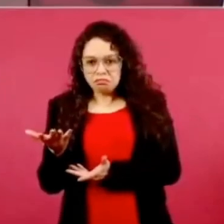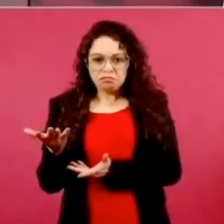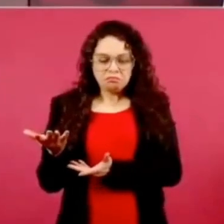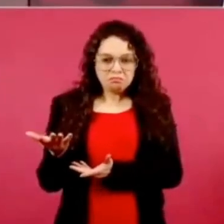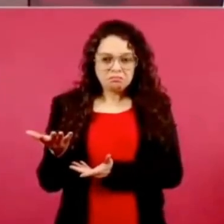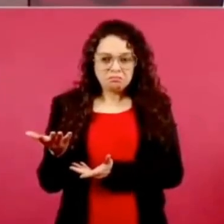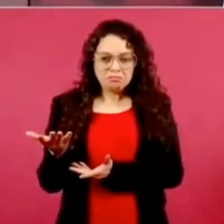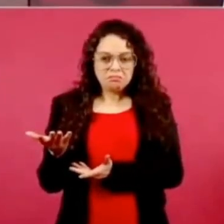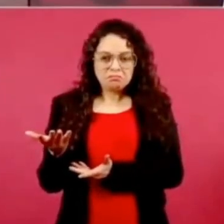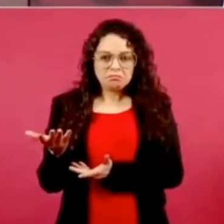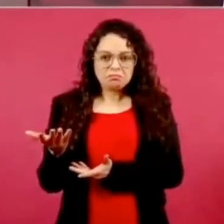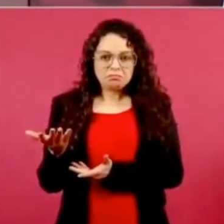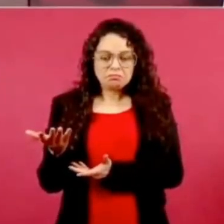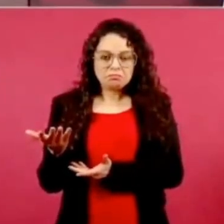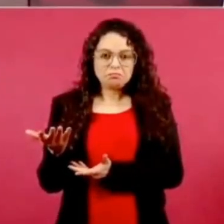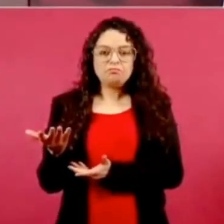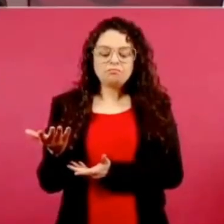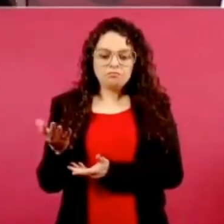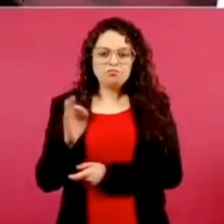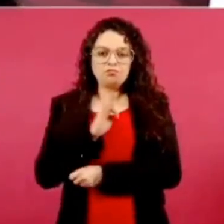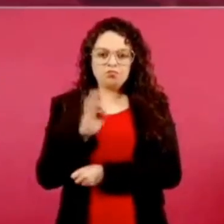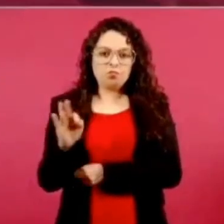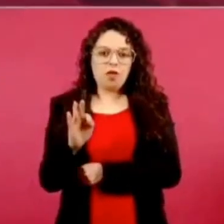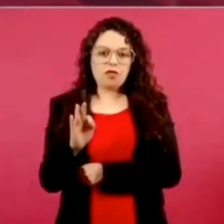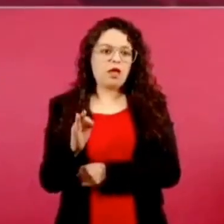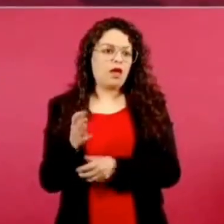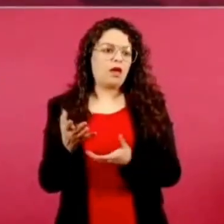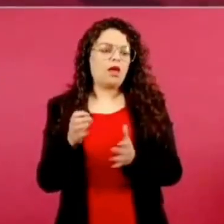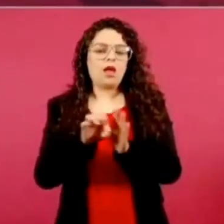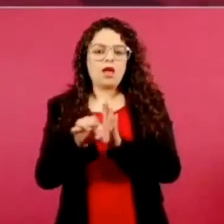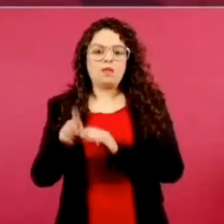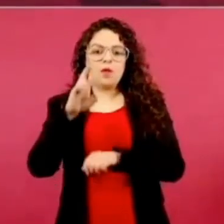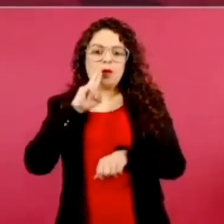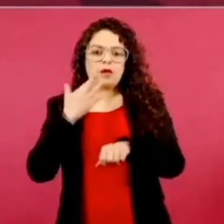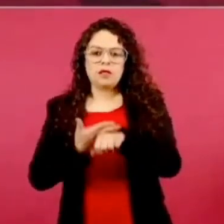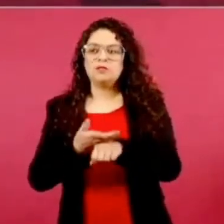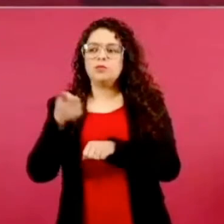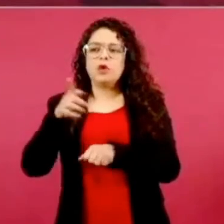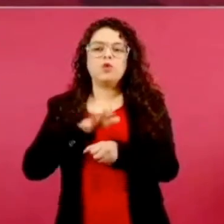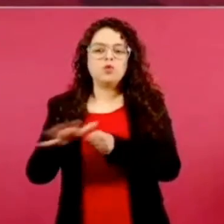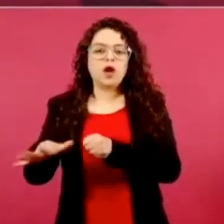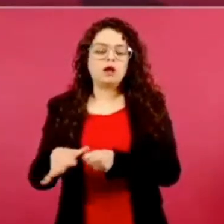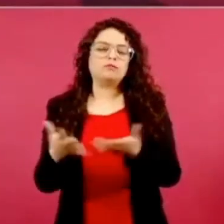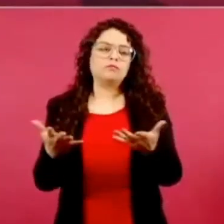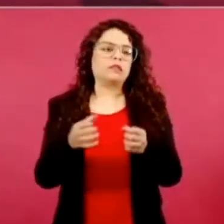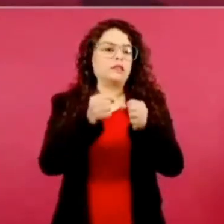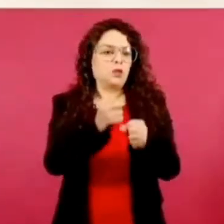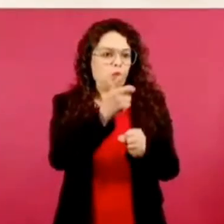se va a hacer cargo de la seguridad, ¿no?